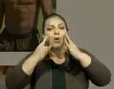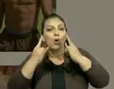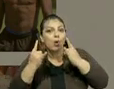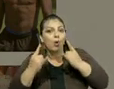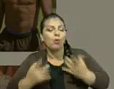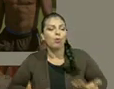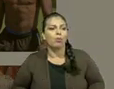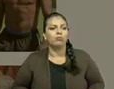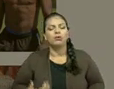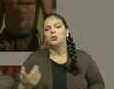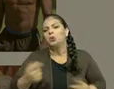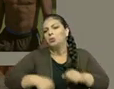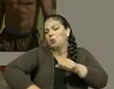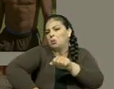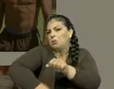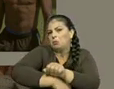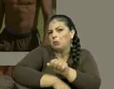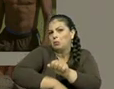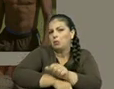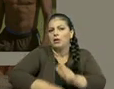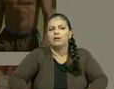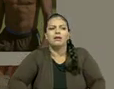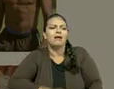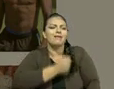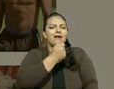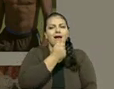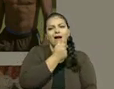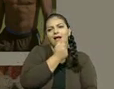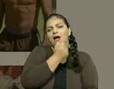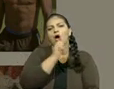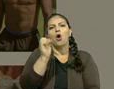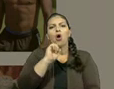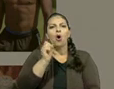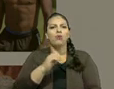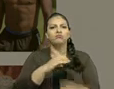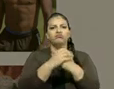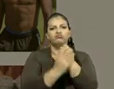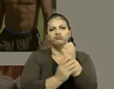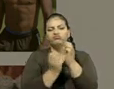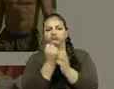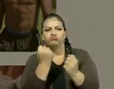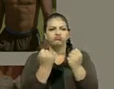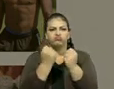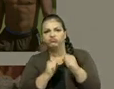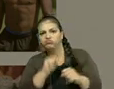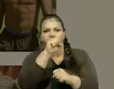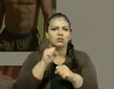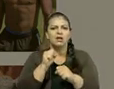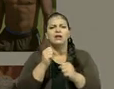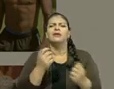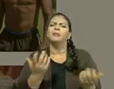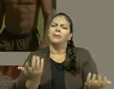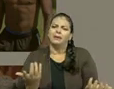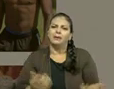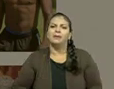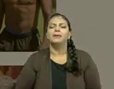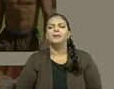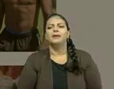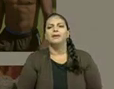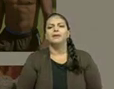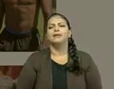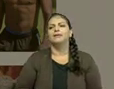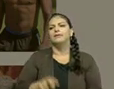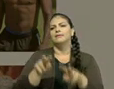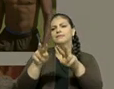¿no? Algunas vienen... Cantantes. Claro, la gran mayoría vienen a ver qué puede ser, porque les llama la atención, porque es futbolista, porque es cantante o lo que